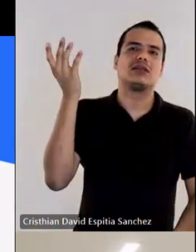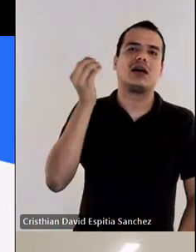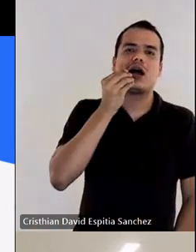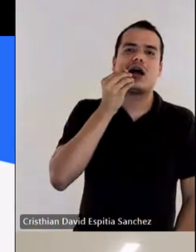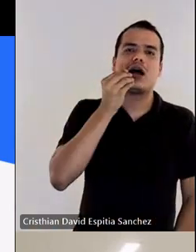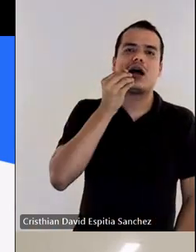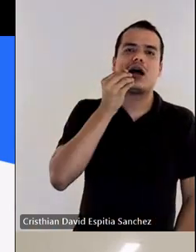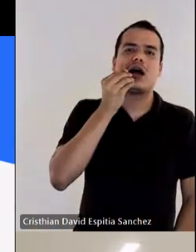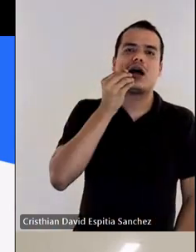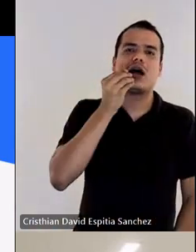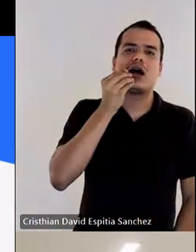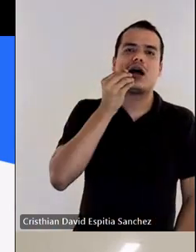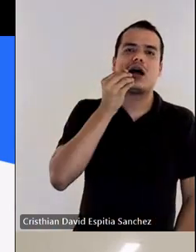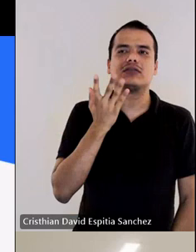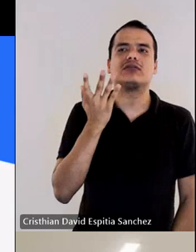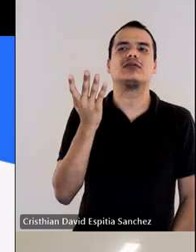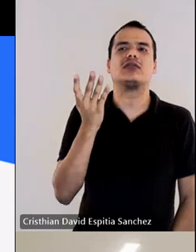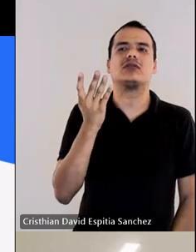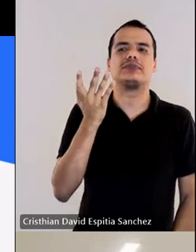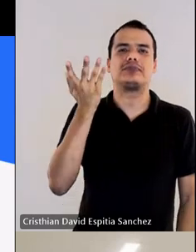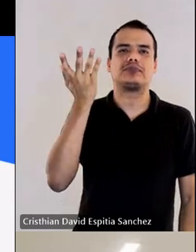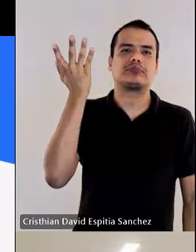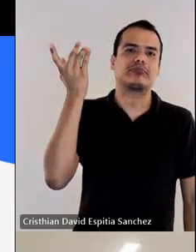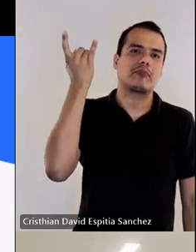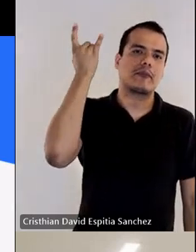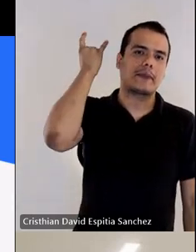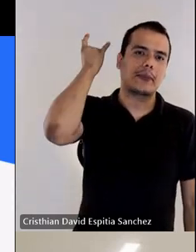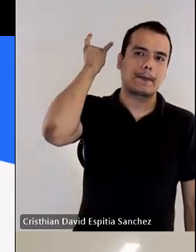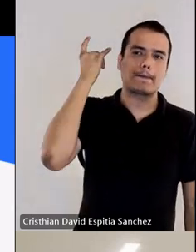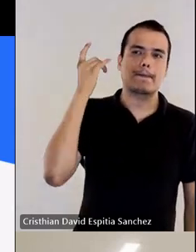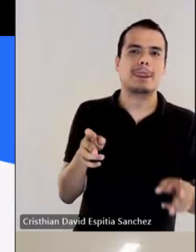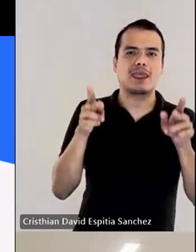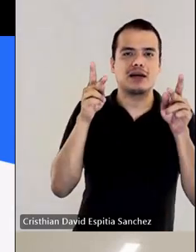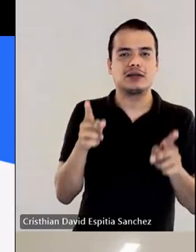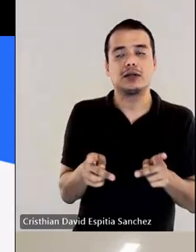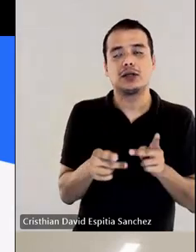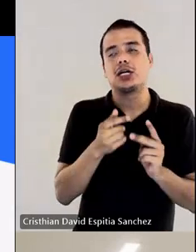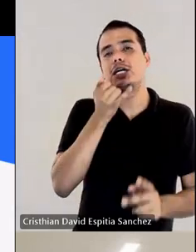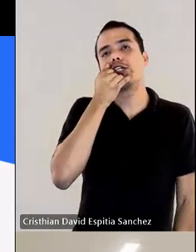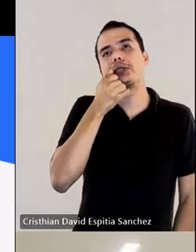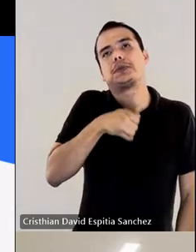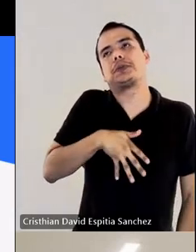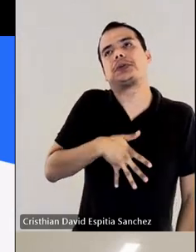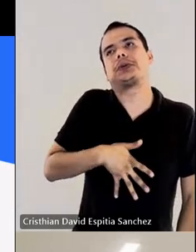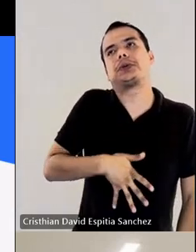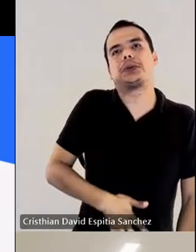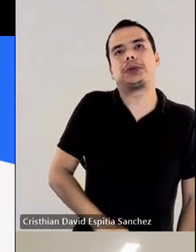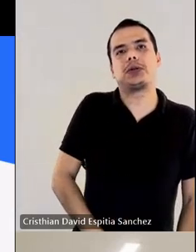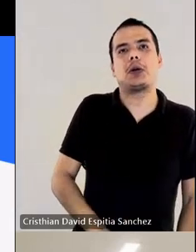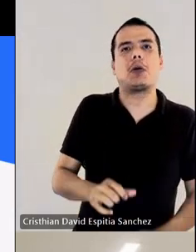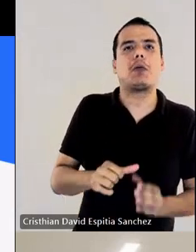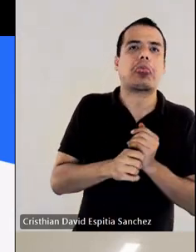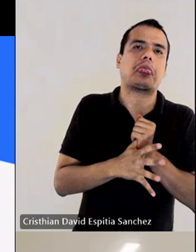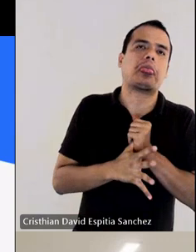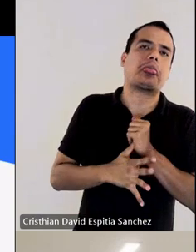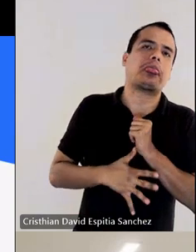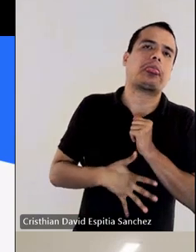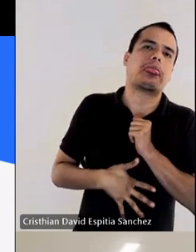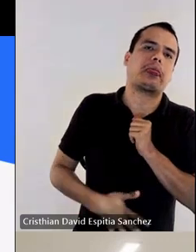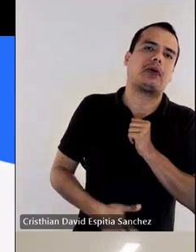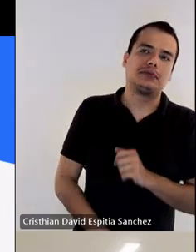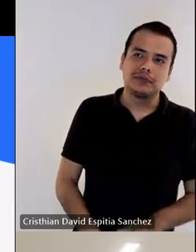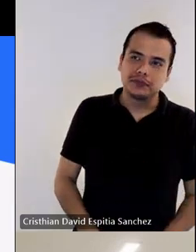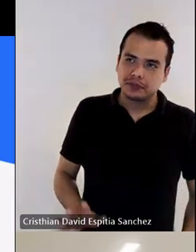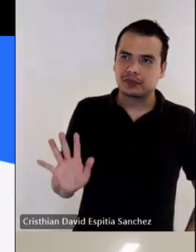la boca, puede inclusive el paciente relajar esfínteres y puede orinarse, puede inclusive hasta defecar, puede tener